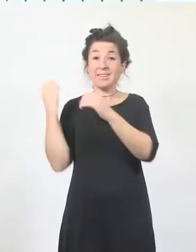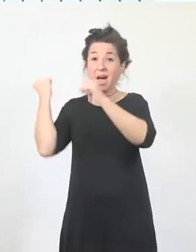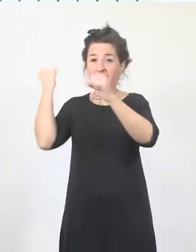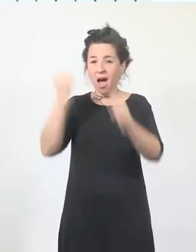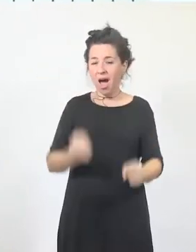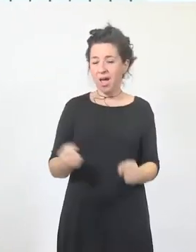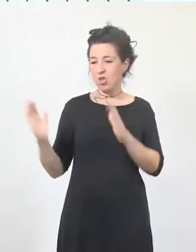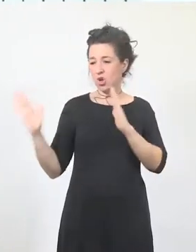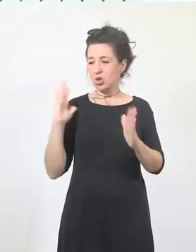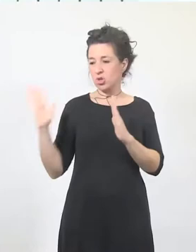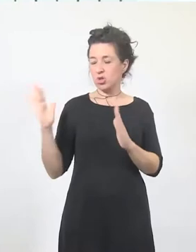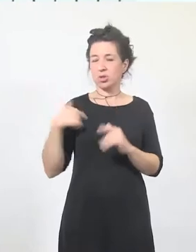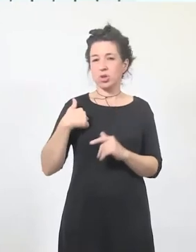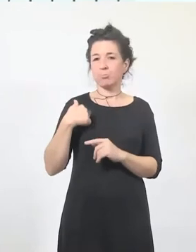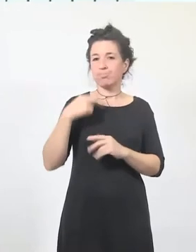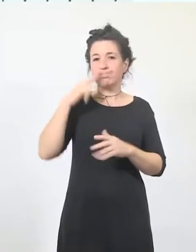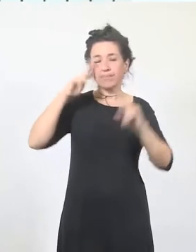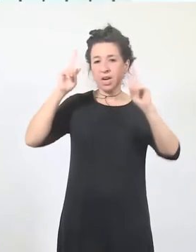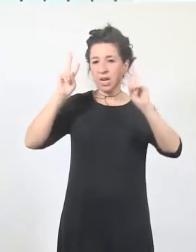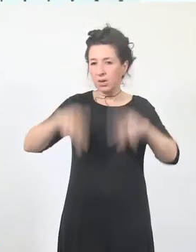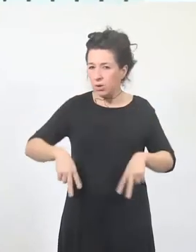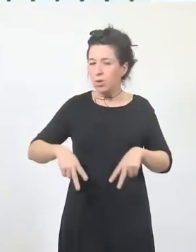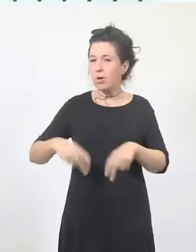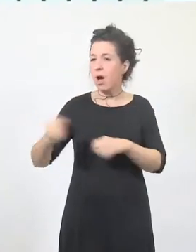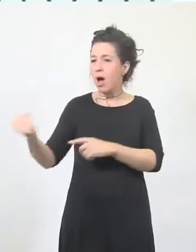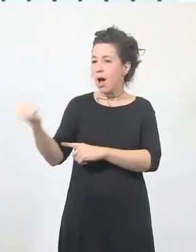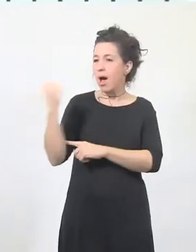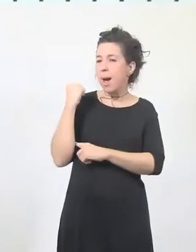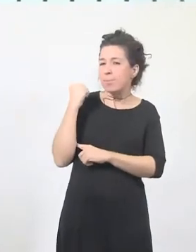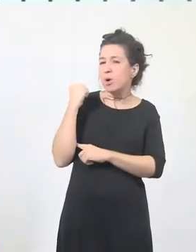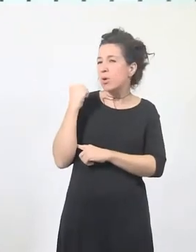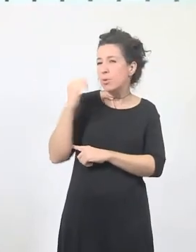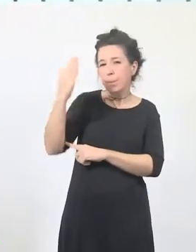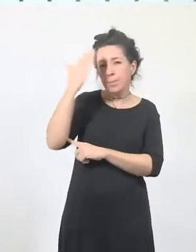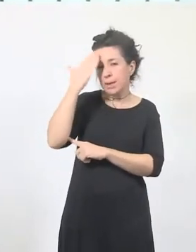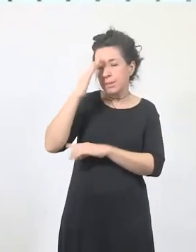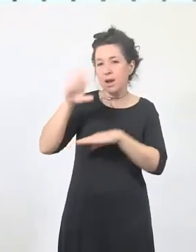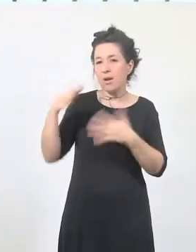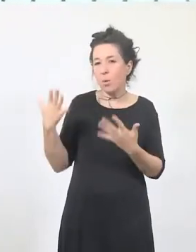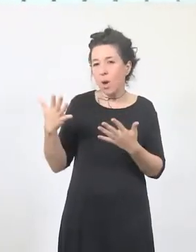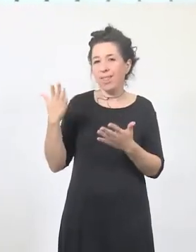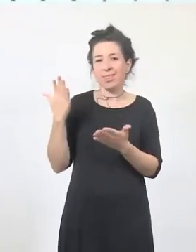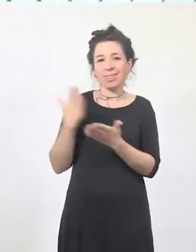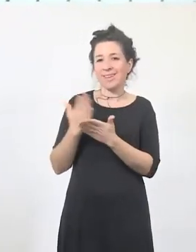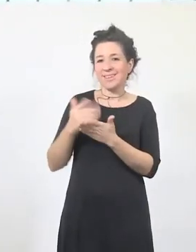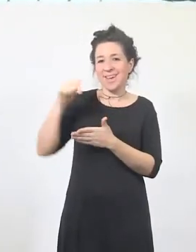que mi principal apoyo siempre había sido desde el País Vasco.